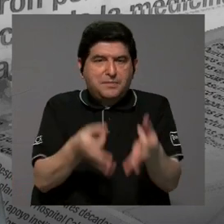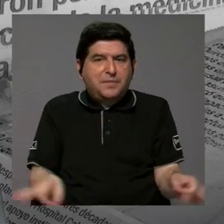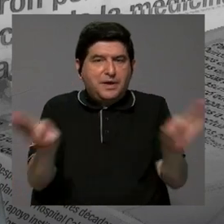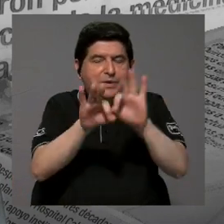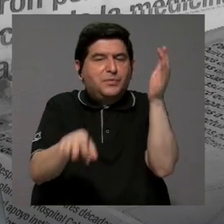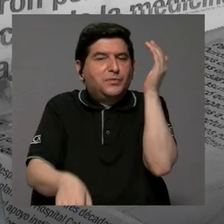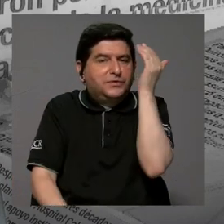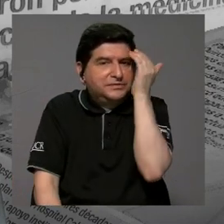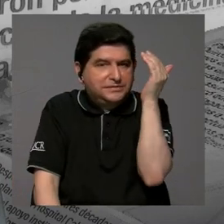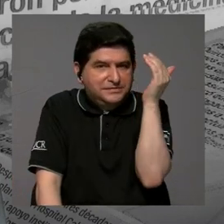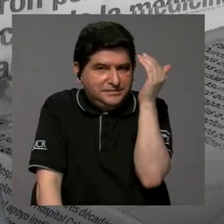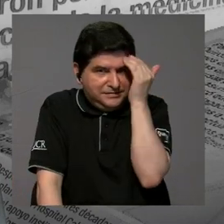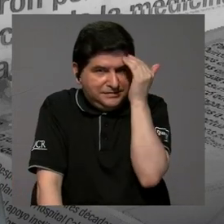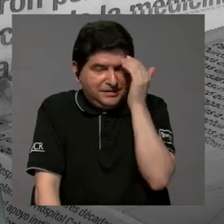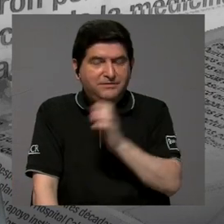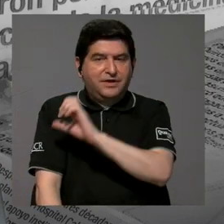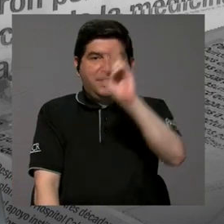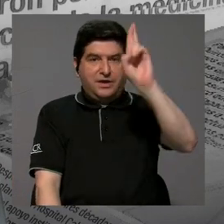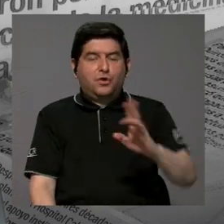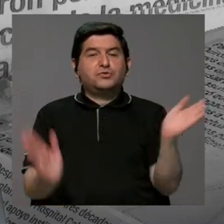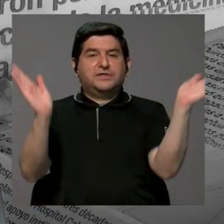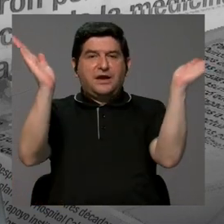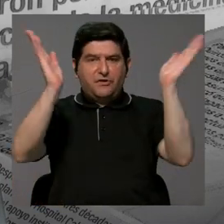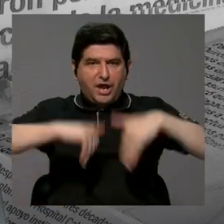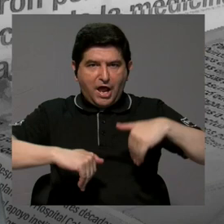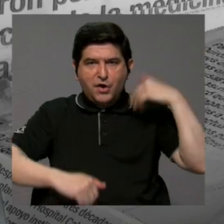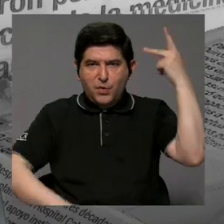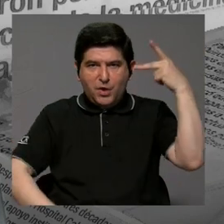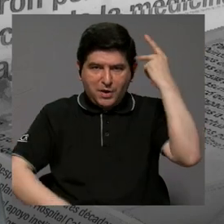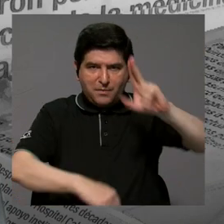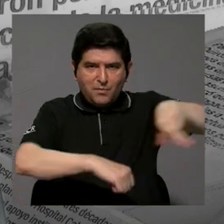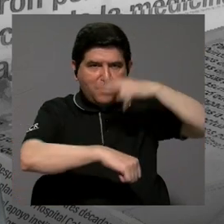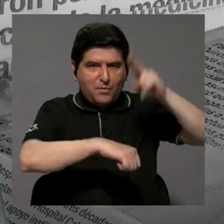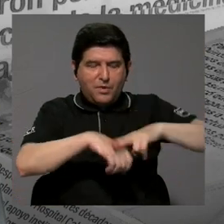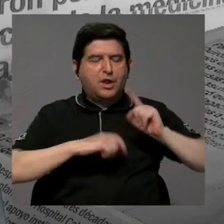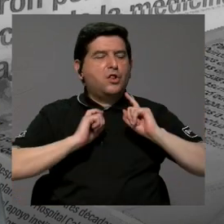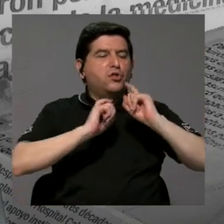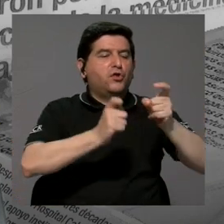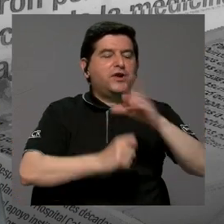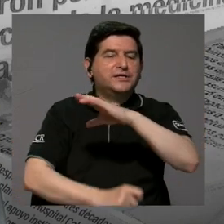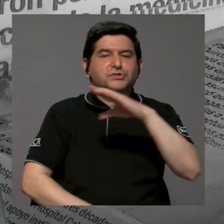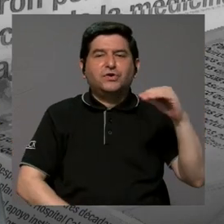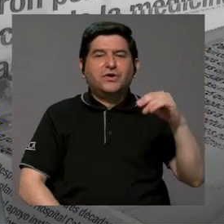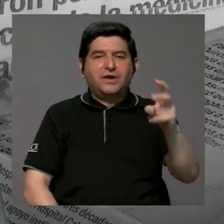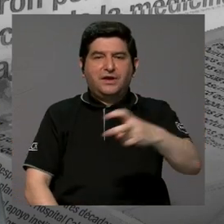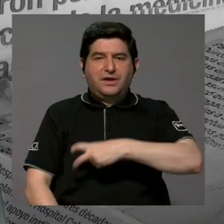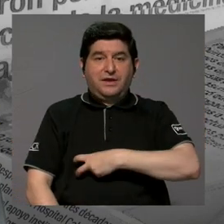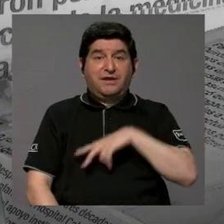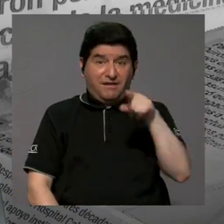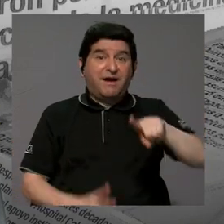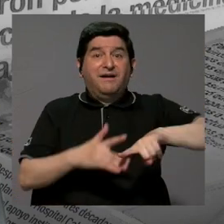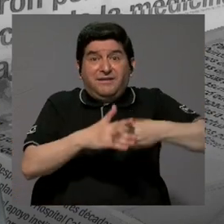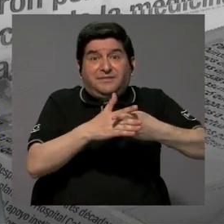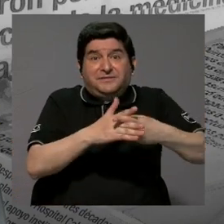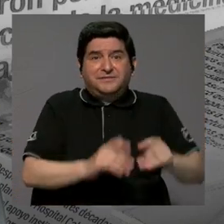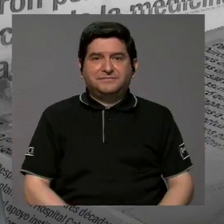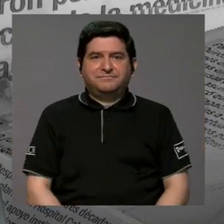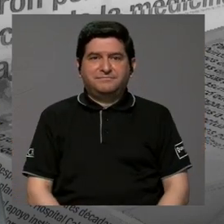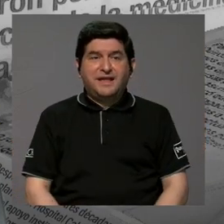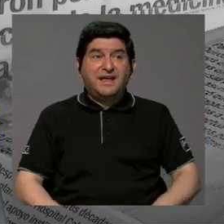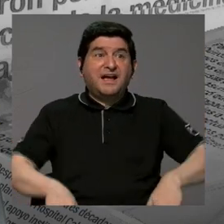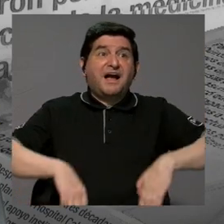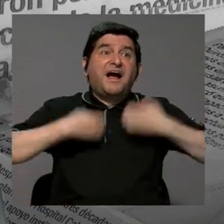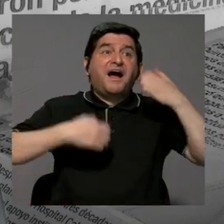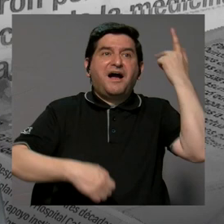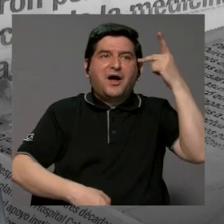importante que conozcan que en Costa Rica no existe una política nacional de donación y trasplante. Tenemos que empezar por ahí. Si